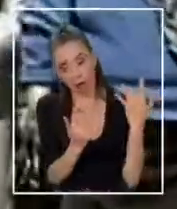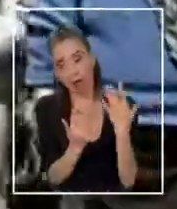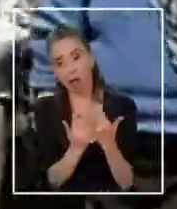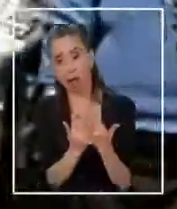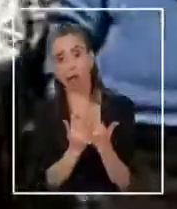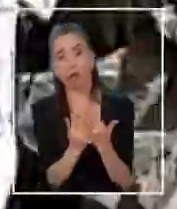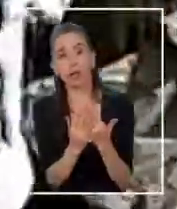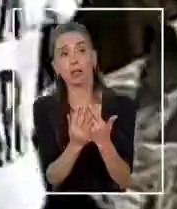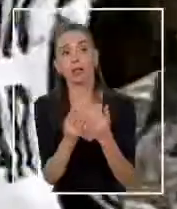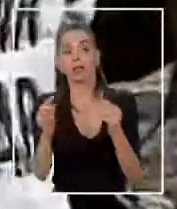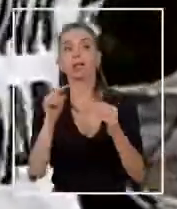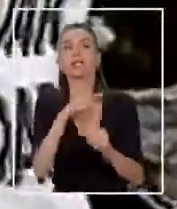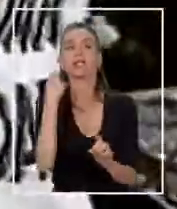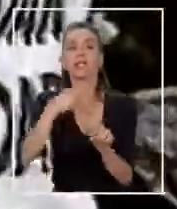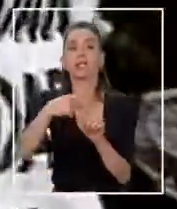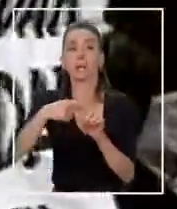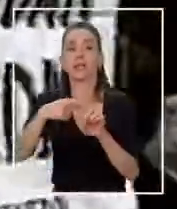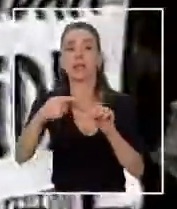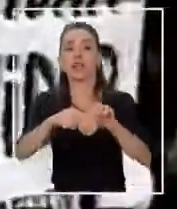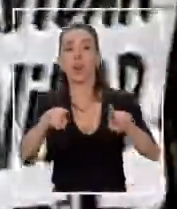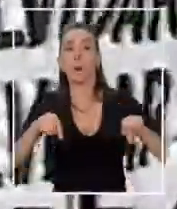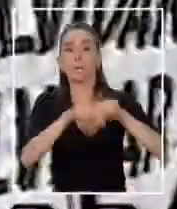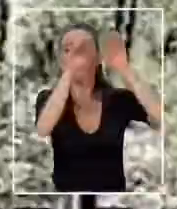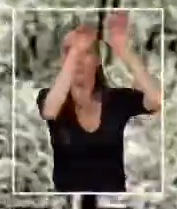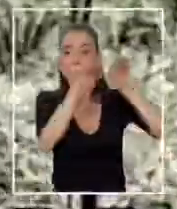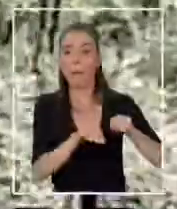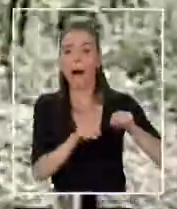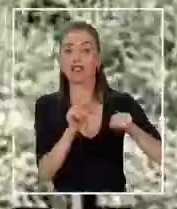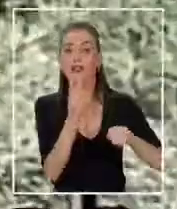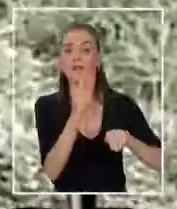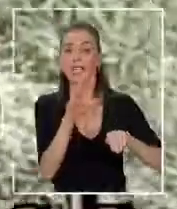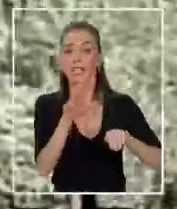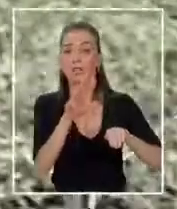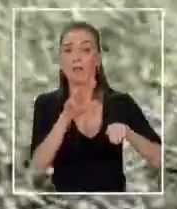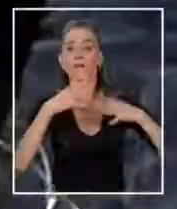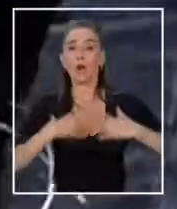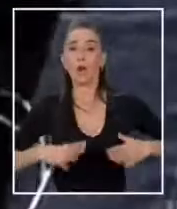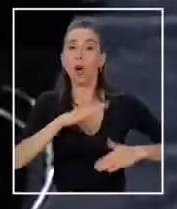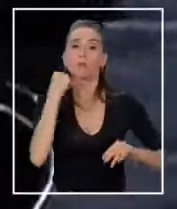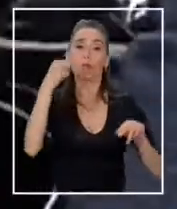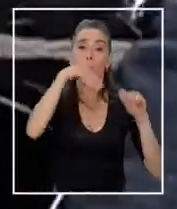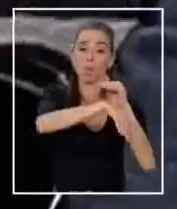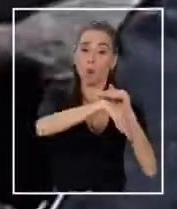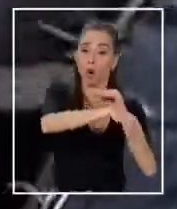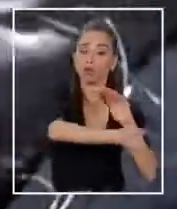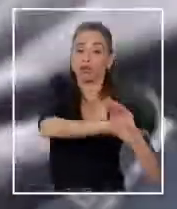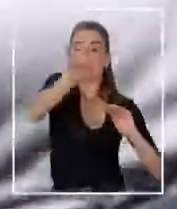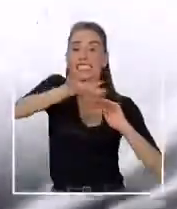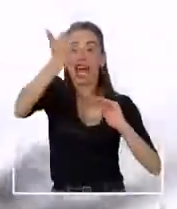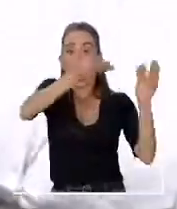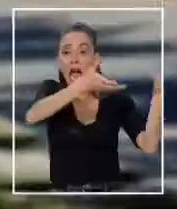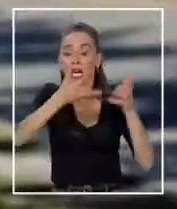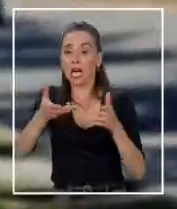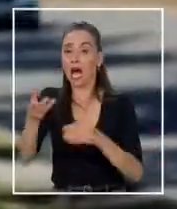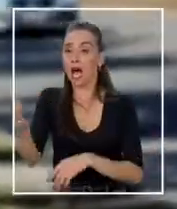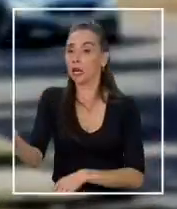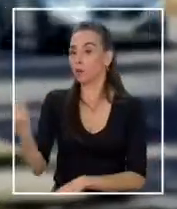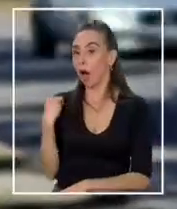cuando en el patio 29 hacen la exhumación y nos avisan que